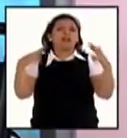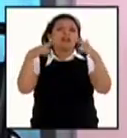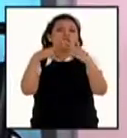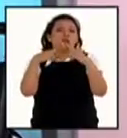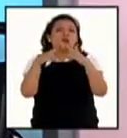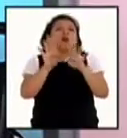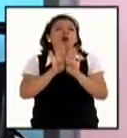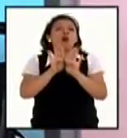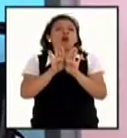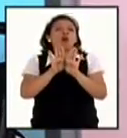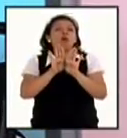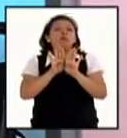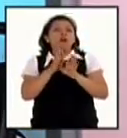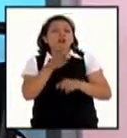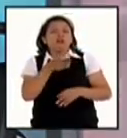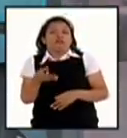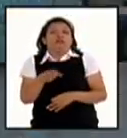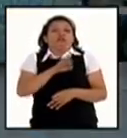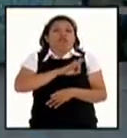la fe.